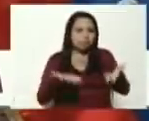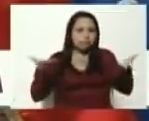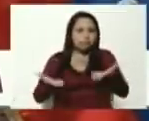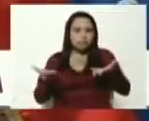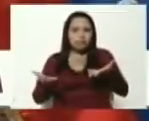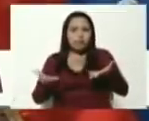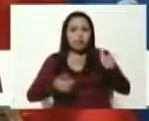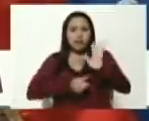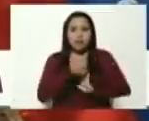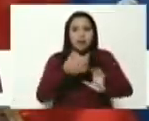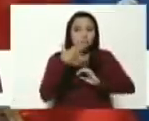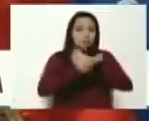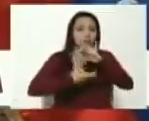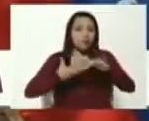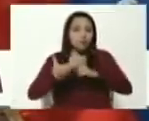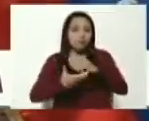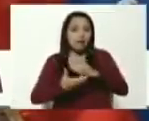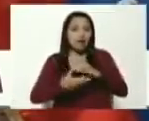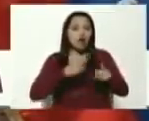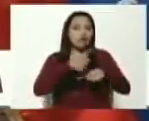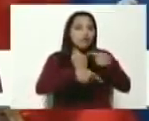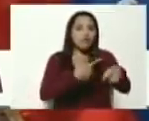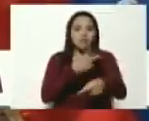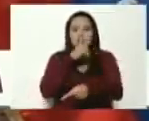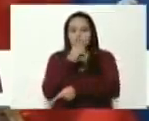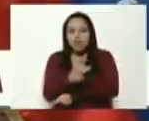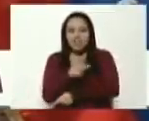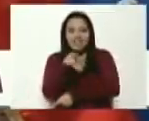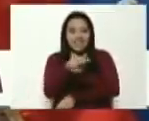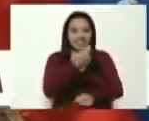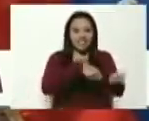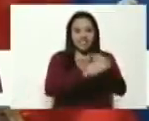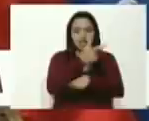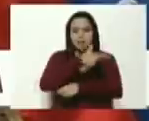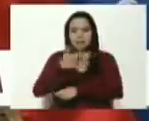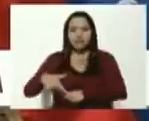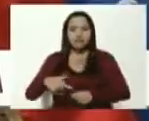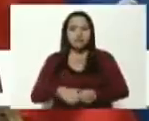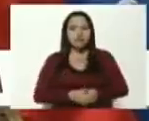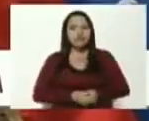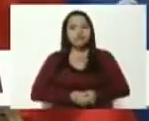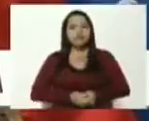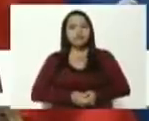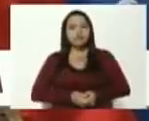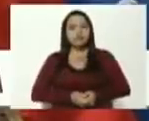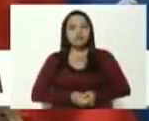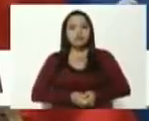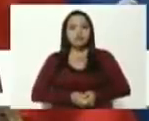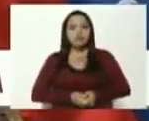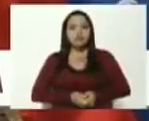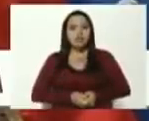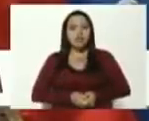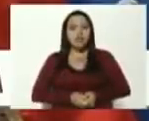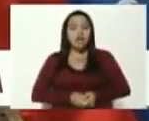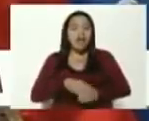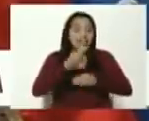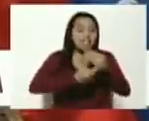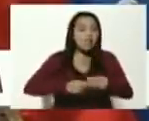de fenómenos tan repudiables como estos, donde, bajo engaño,